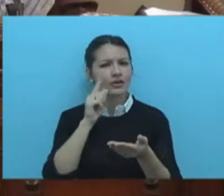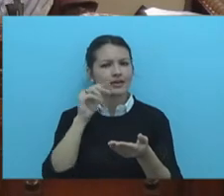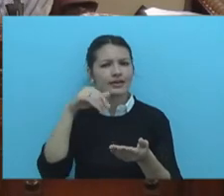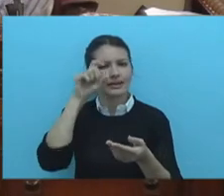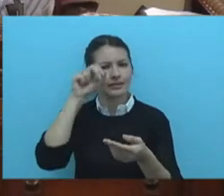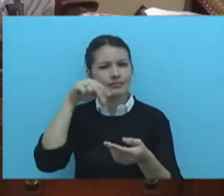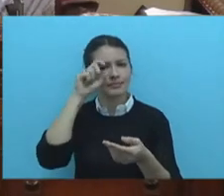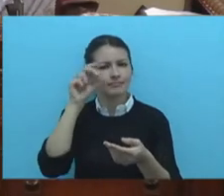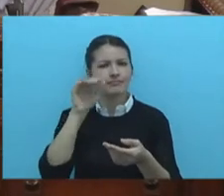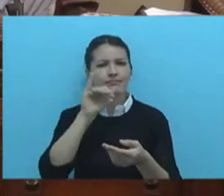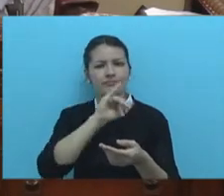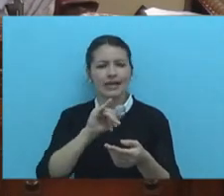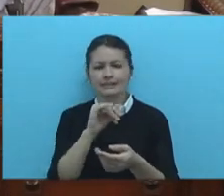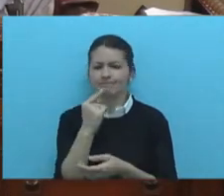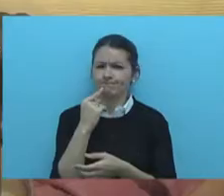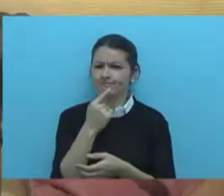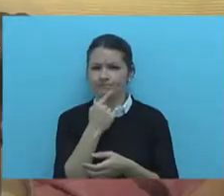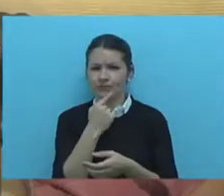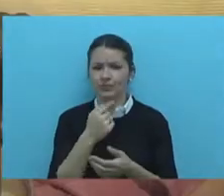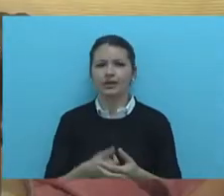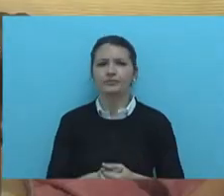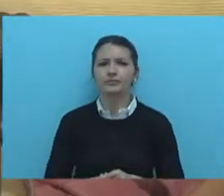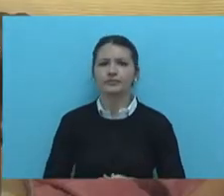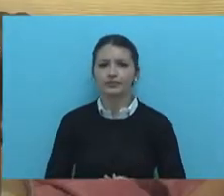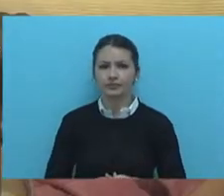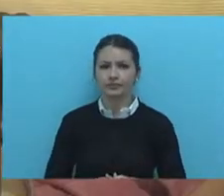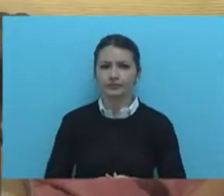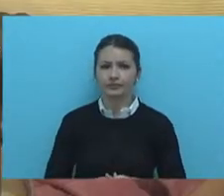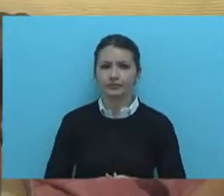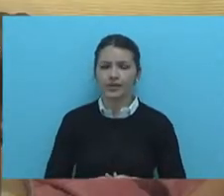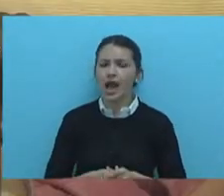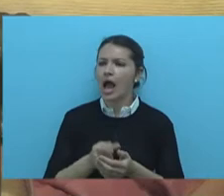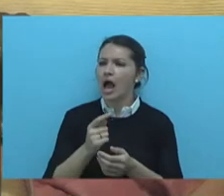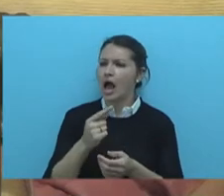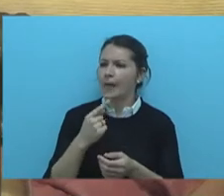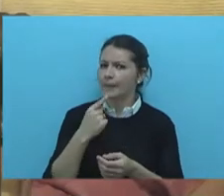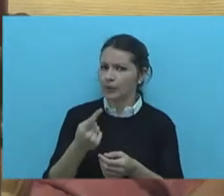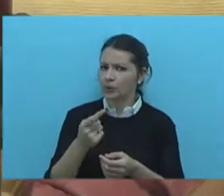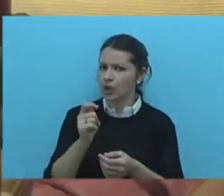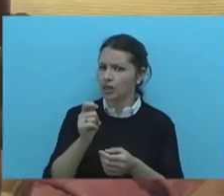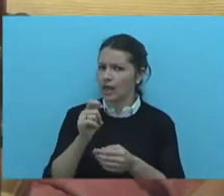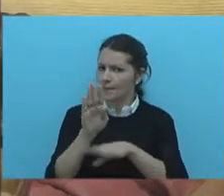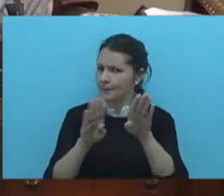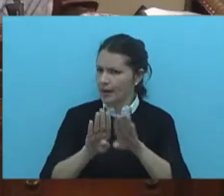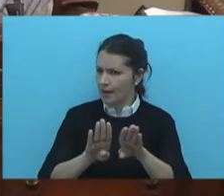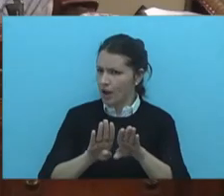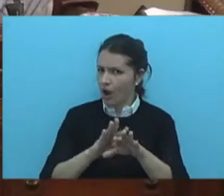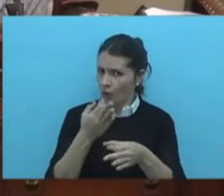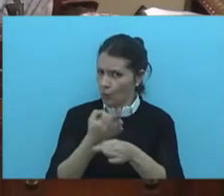de la jornada recreativa esta se encargaría la misma escuela, ¿no? Diputada Bianchi.